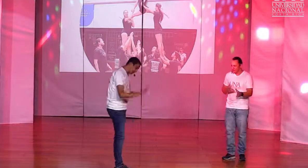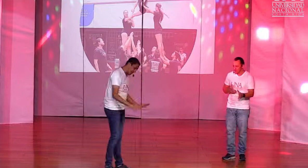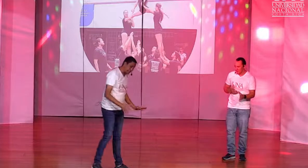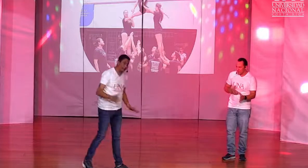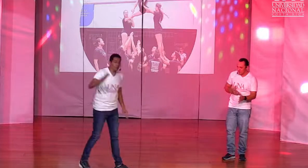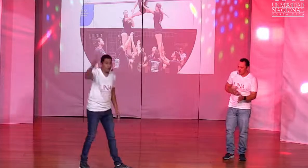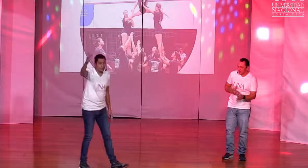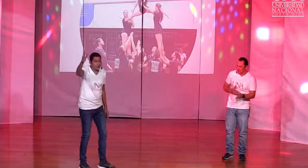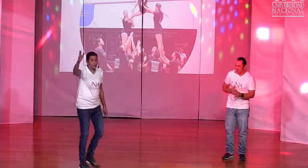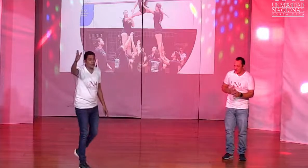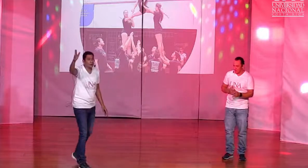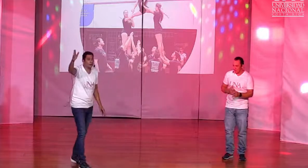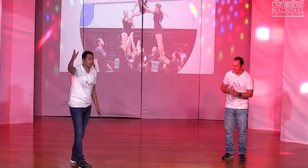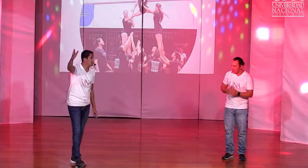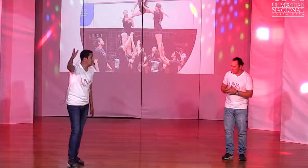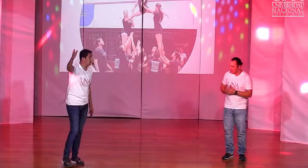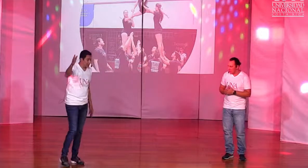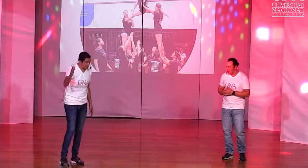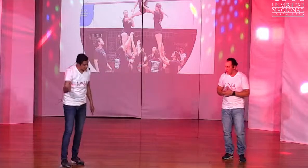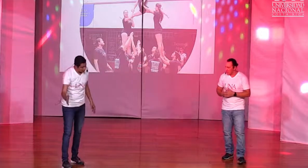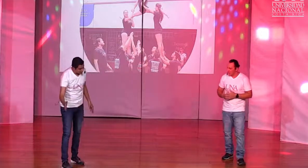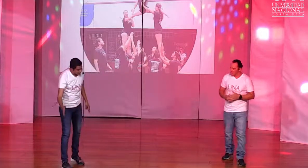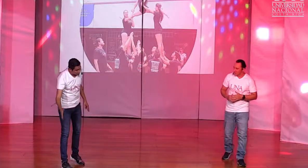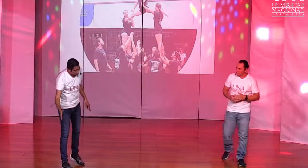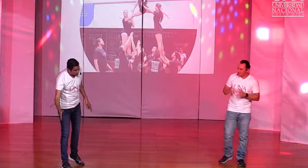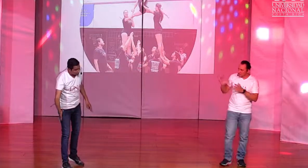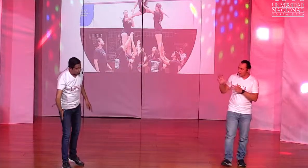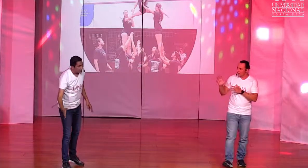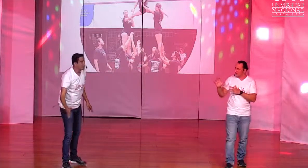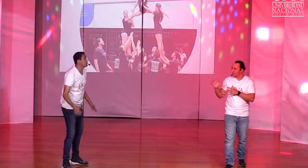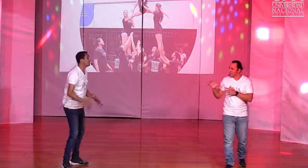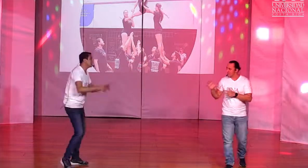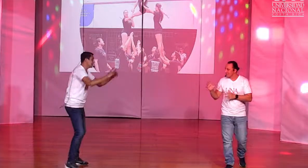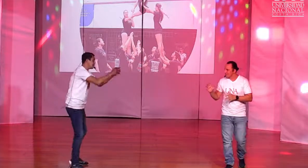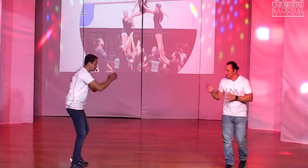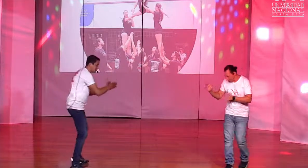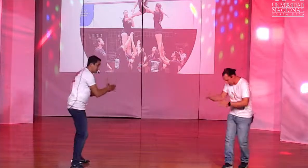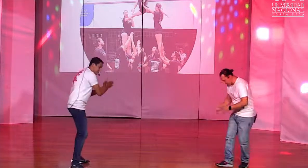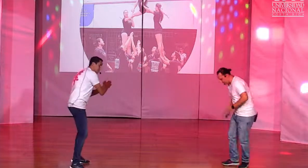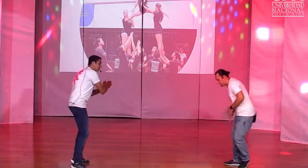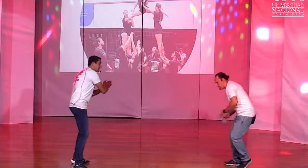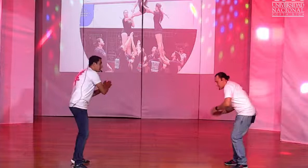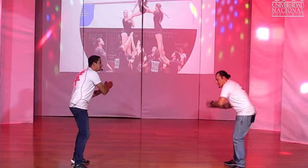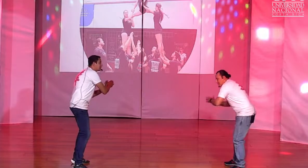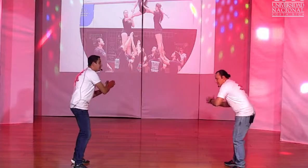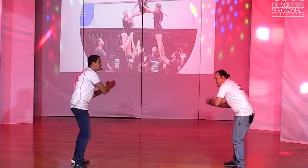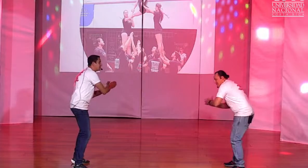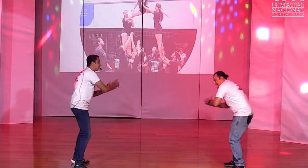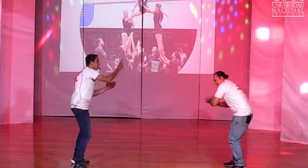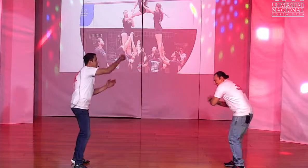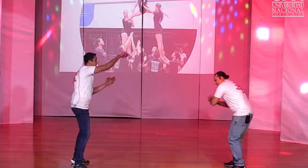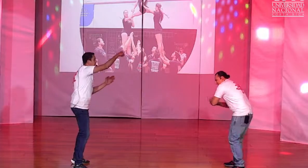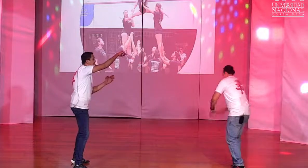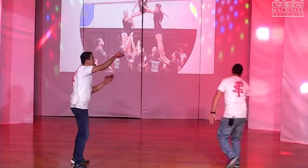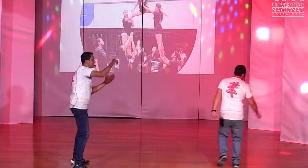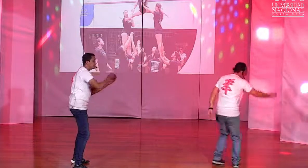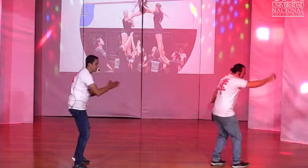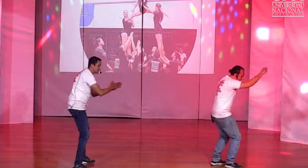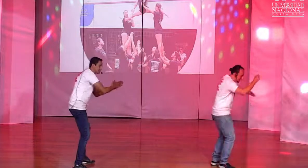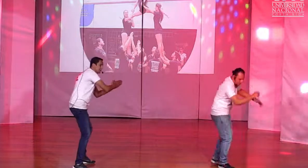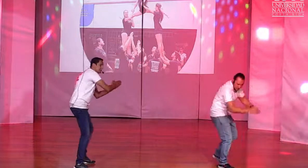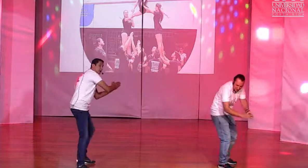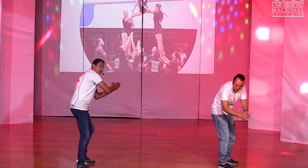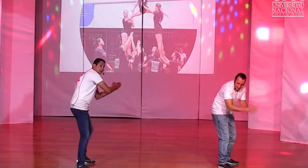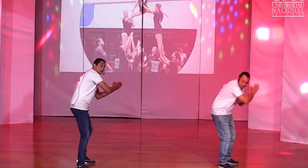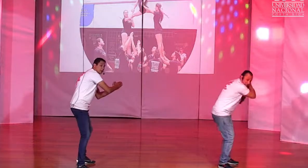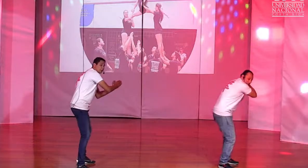puerta. Exactamente. ¿Y fue? Al árbol. ¿Y le pegó? 5 veces. 5 veces. Cambiemos de perfil. Para el otro lado, al otro lado. Al otro, para